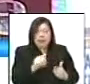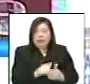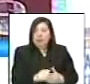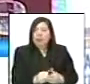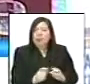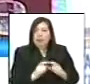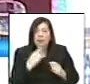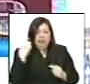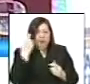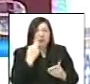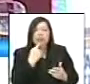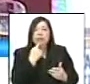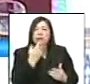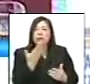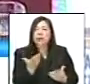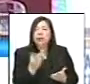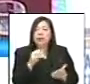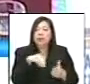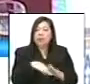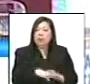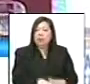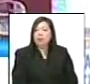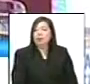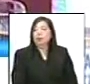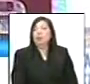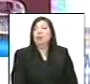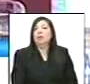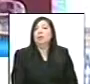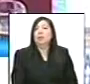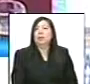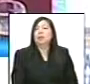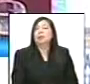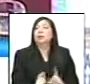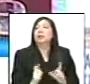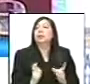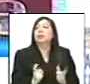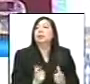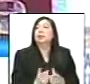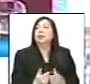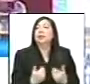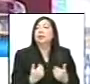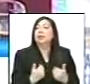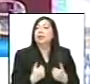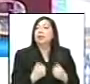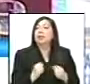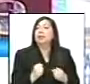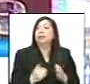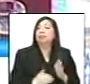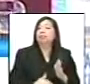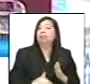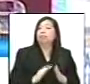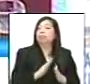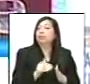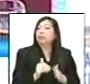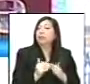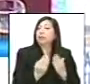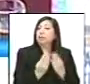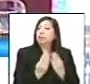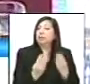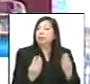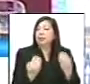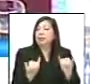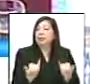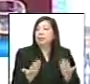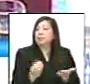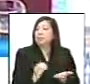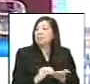El partido político que pone candidatos en el Congreso tiene que haber superado todas las vallas. Eso